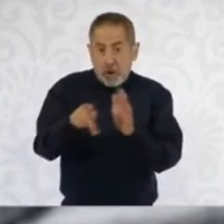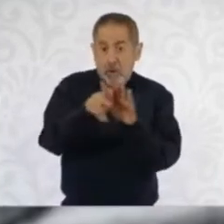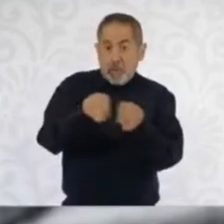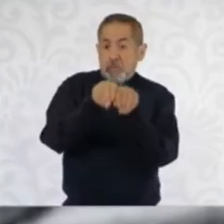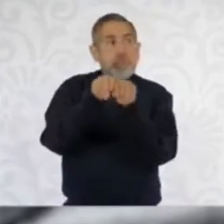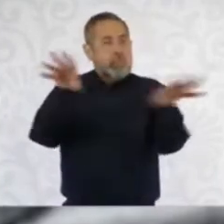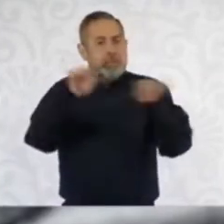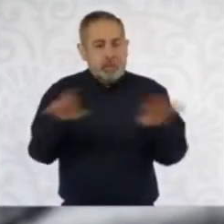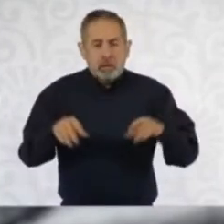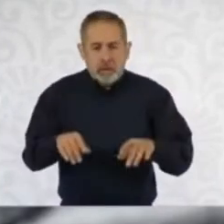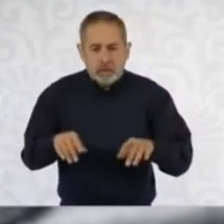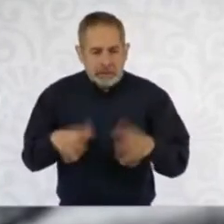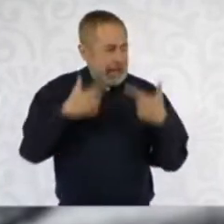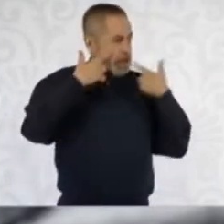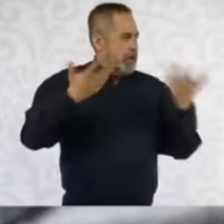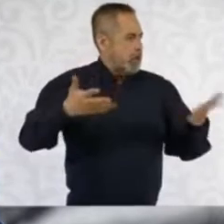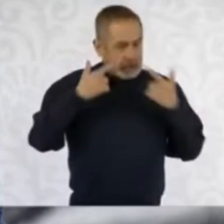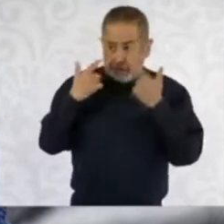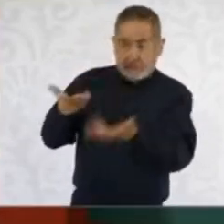para volarse.